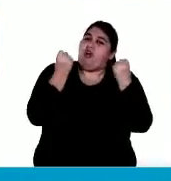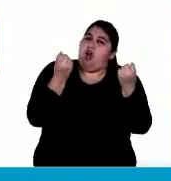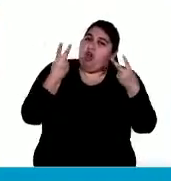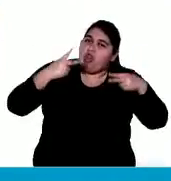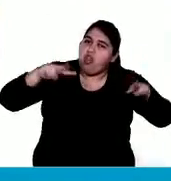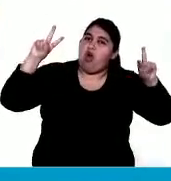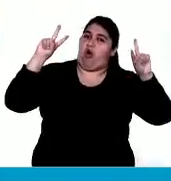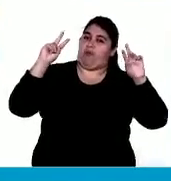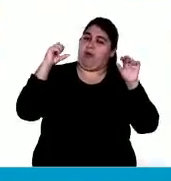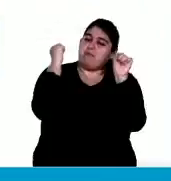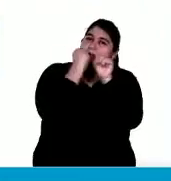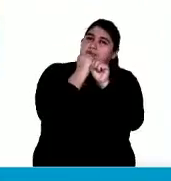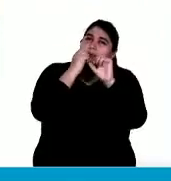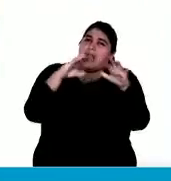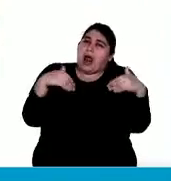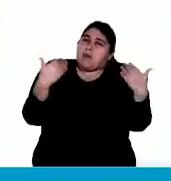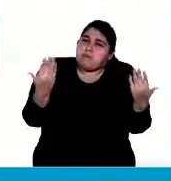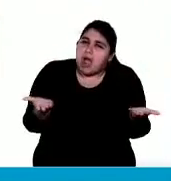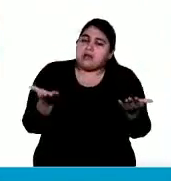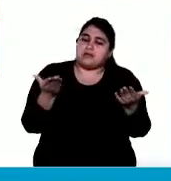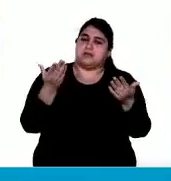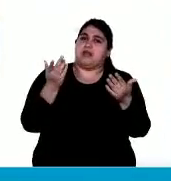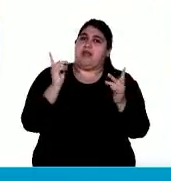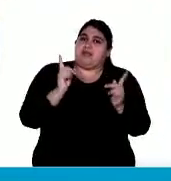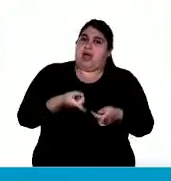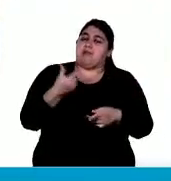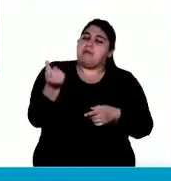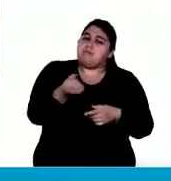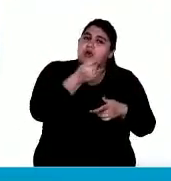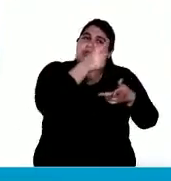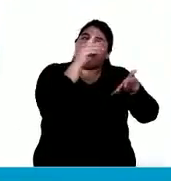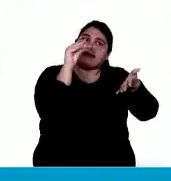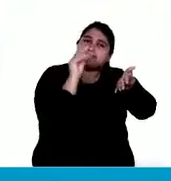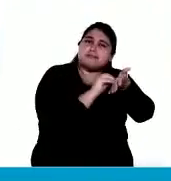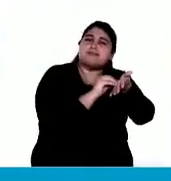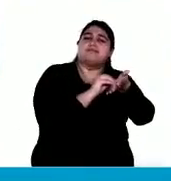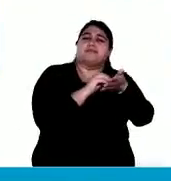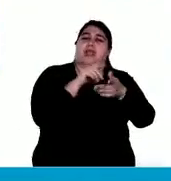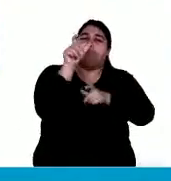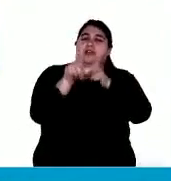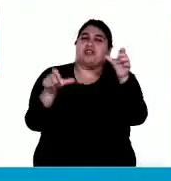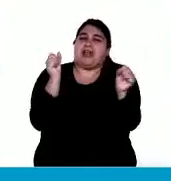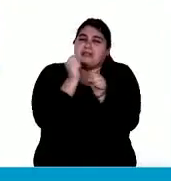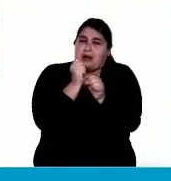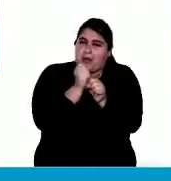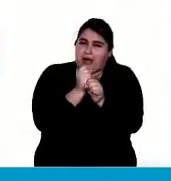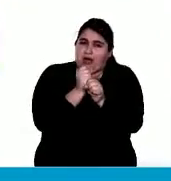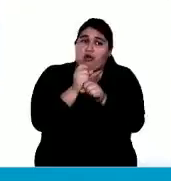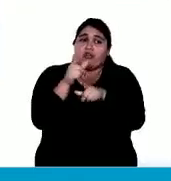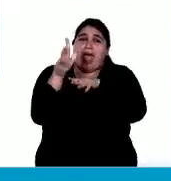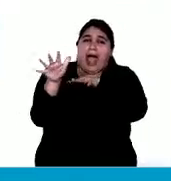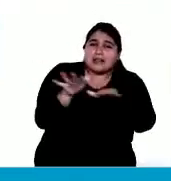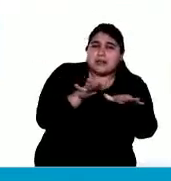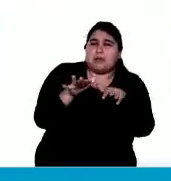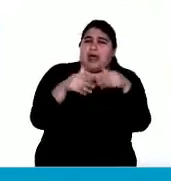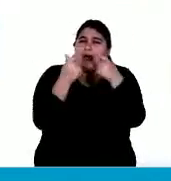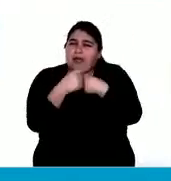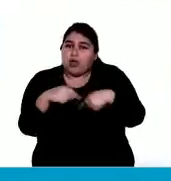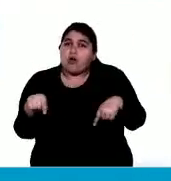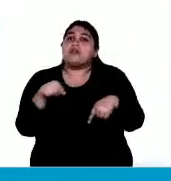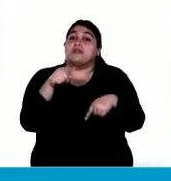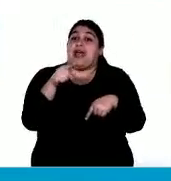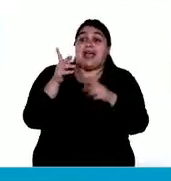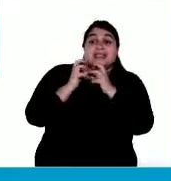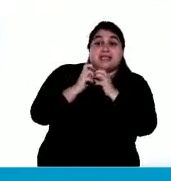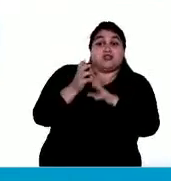seguir trabajando y para tener en cuenta también al sector de los trabajadores de estas actividades que en la sesión